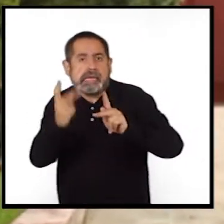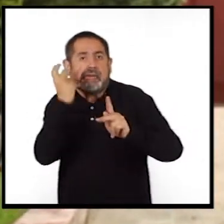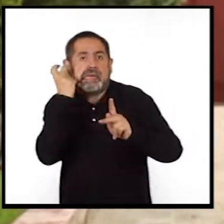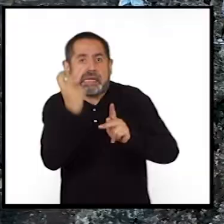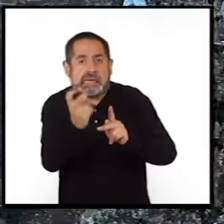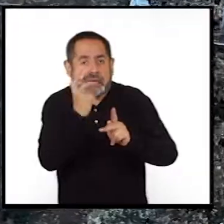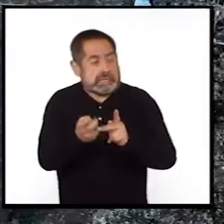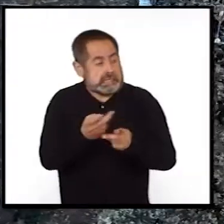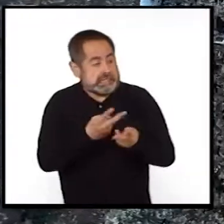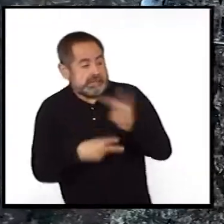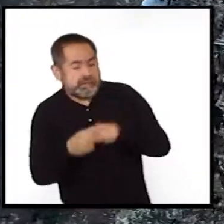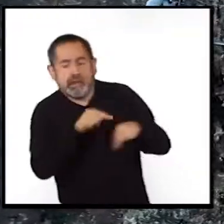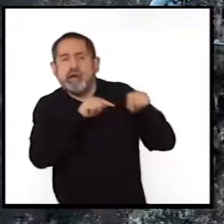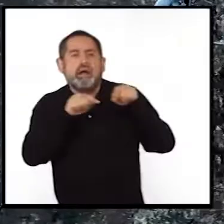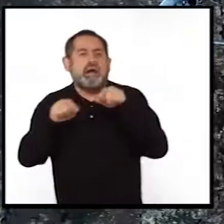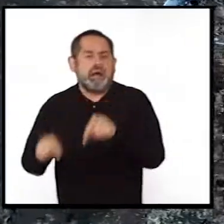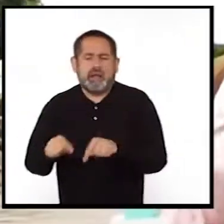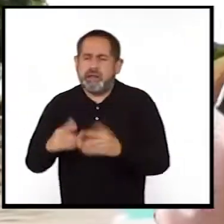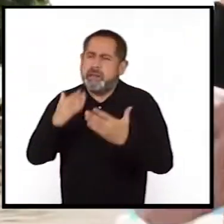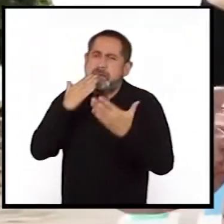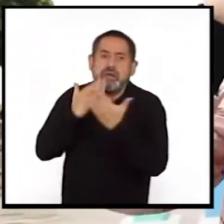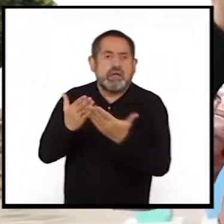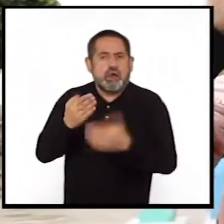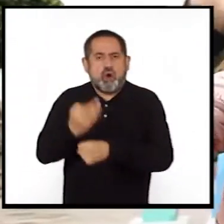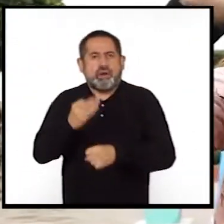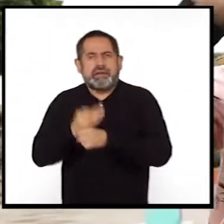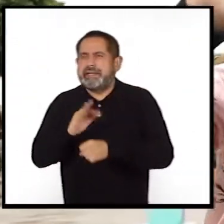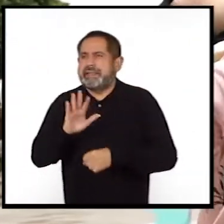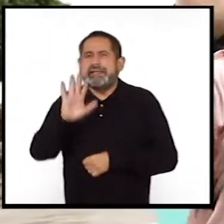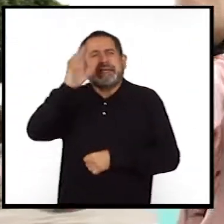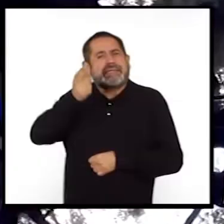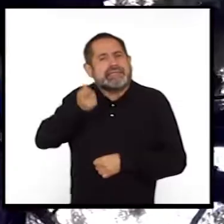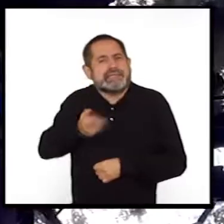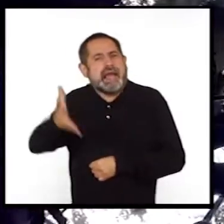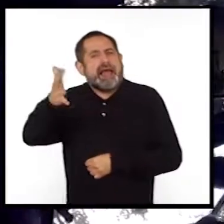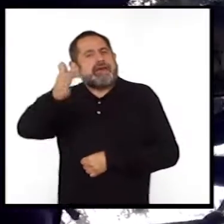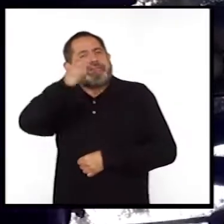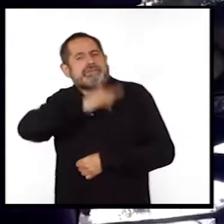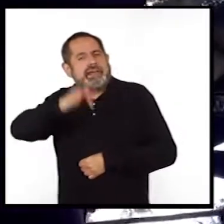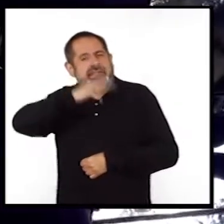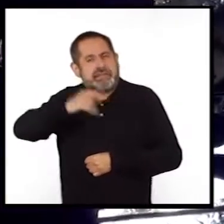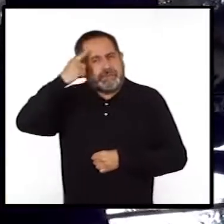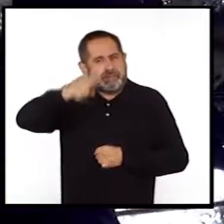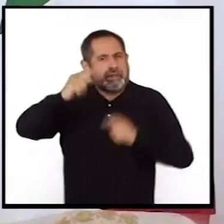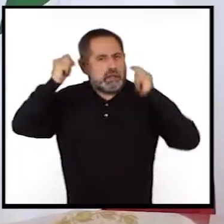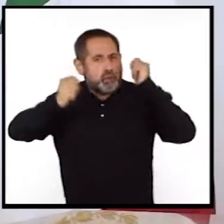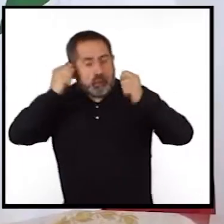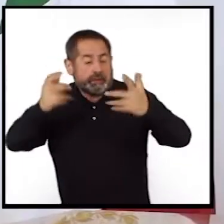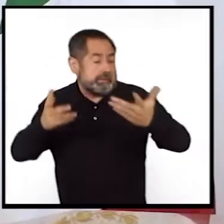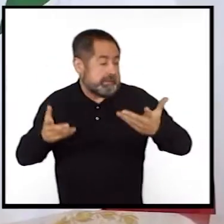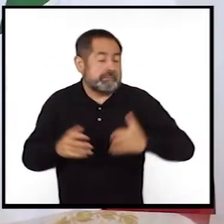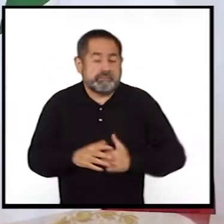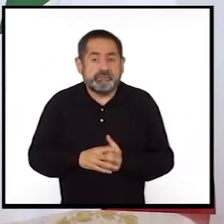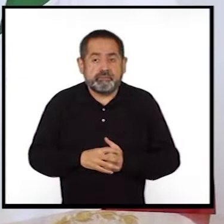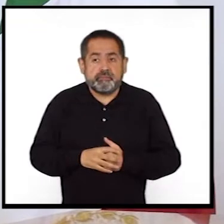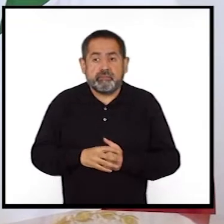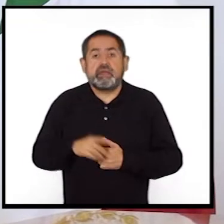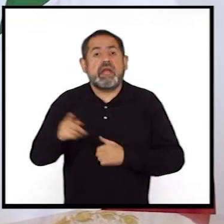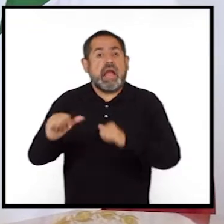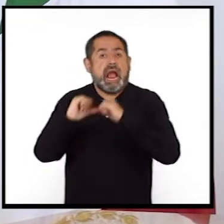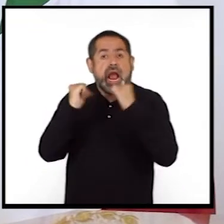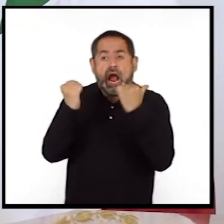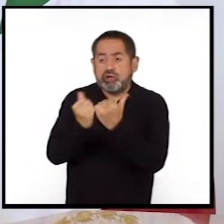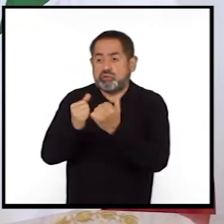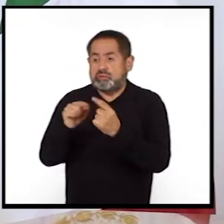el motor y la razón de ser de esta gran fiesta turística? A los líderes